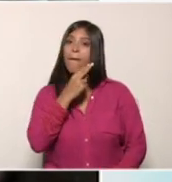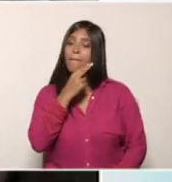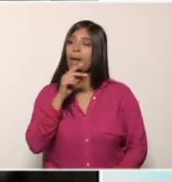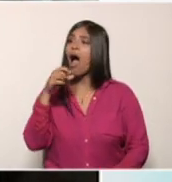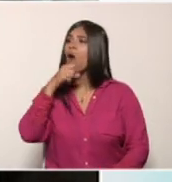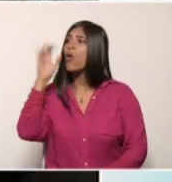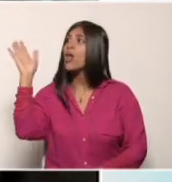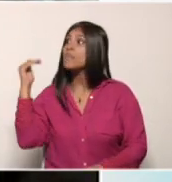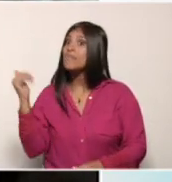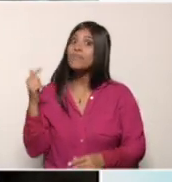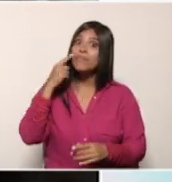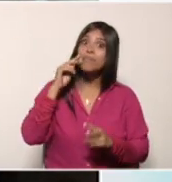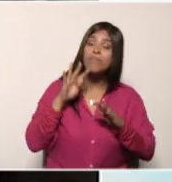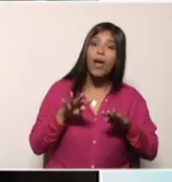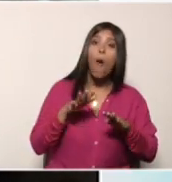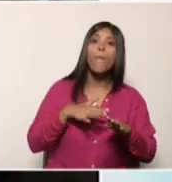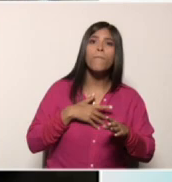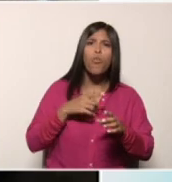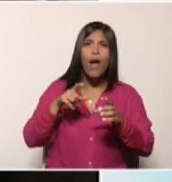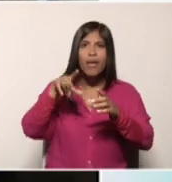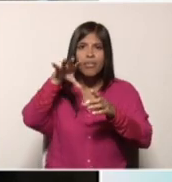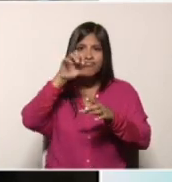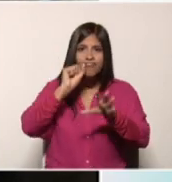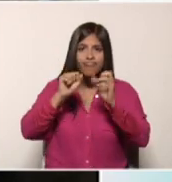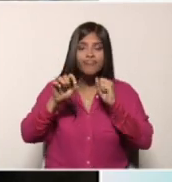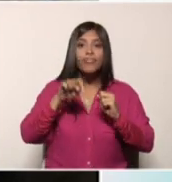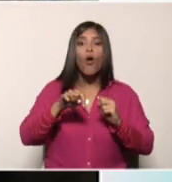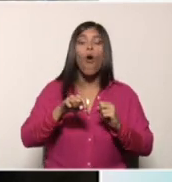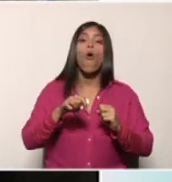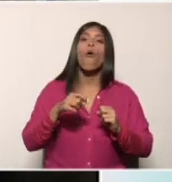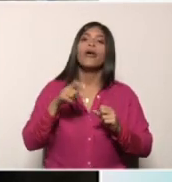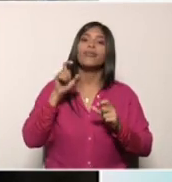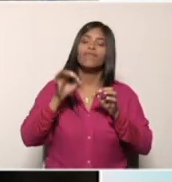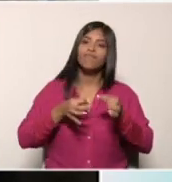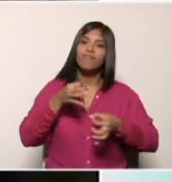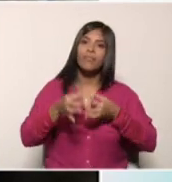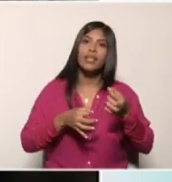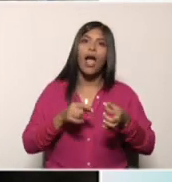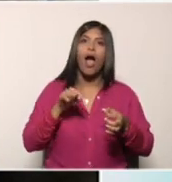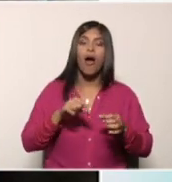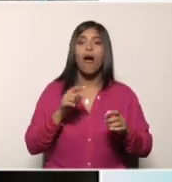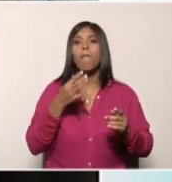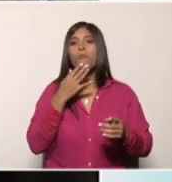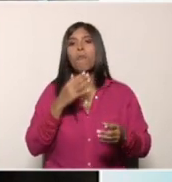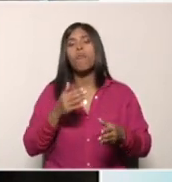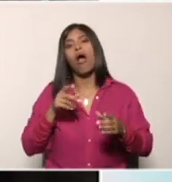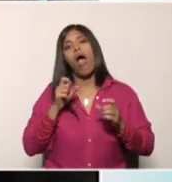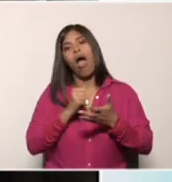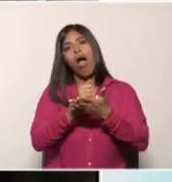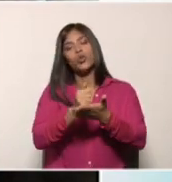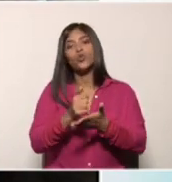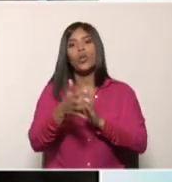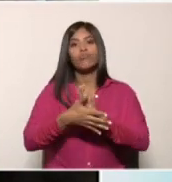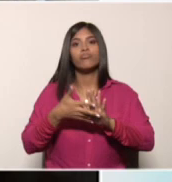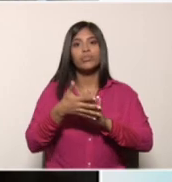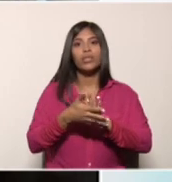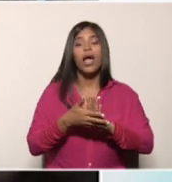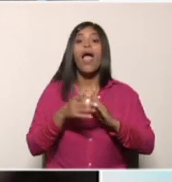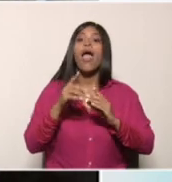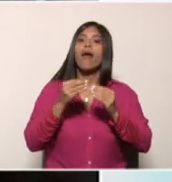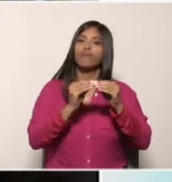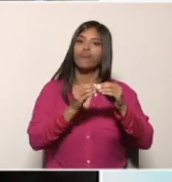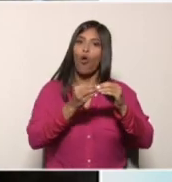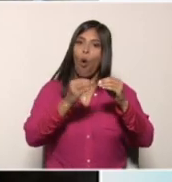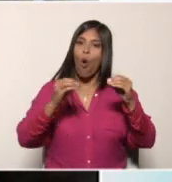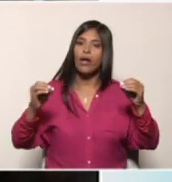tus abuelitos que puedan grabar la clase de hoy, porque hoy vamos a concretar algunas señas y a formar